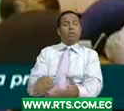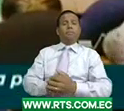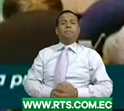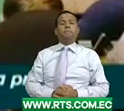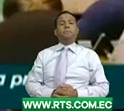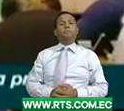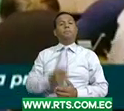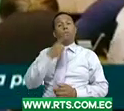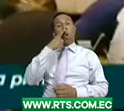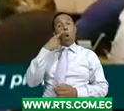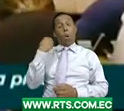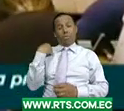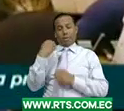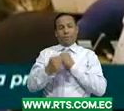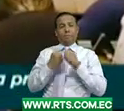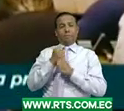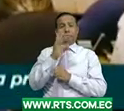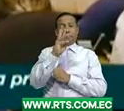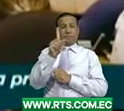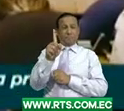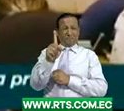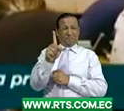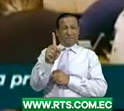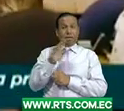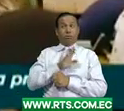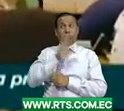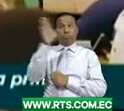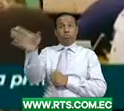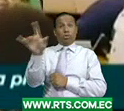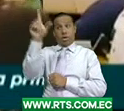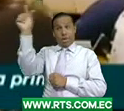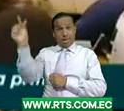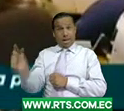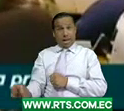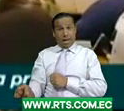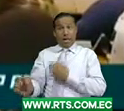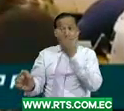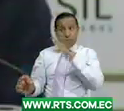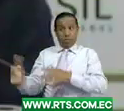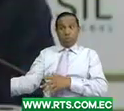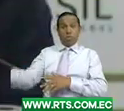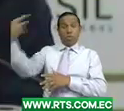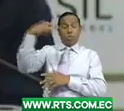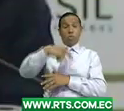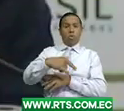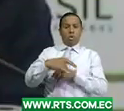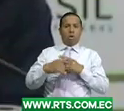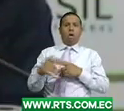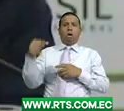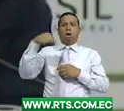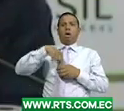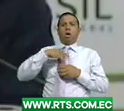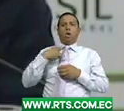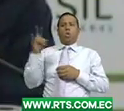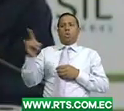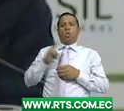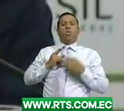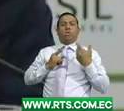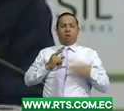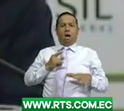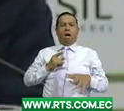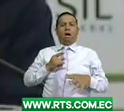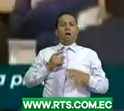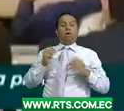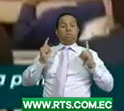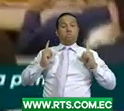Un brasileño de 61 años de edad que viajó a Italia es el primer caso de coronavirus en Latinoamérica. El ministro de Salud de